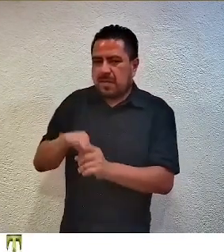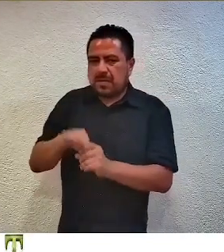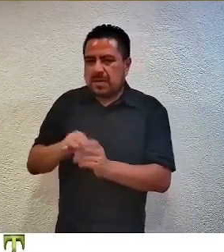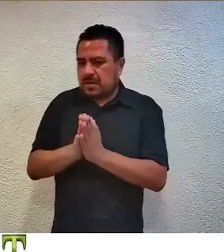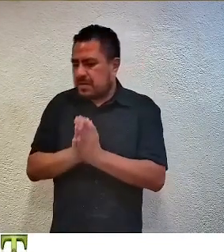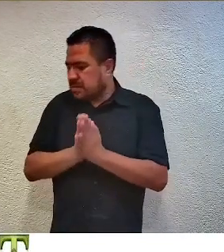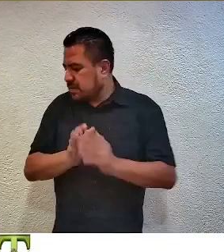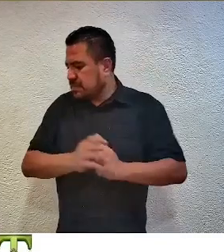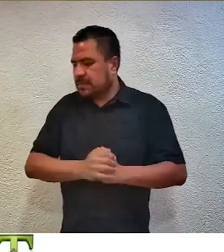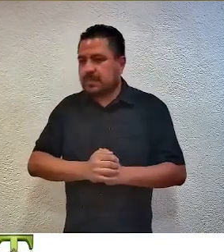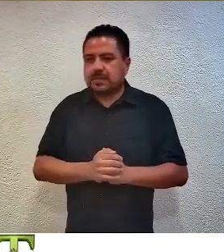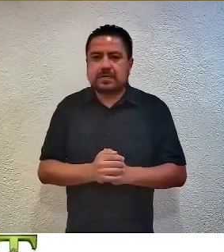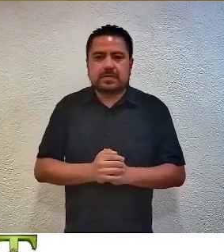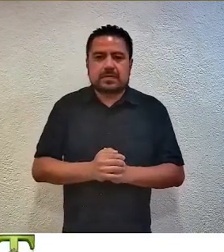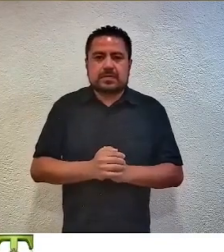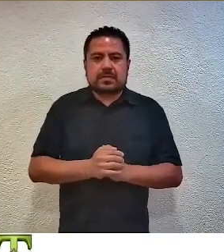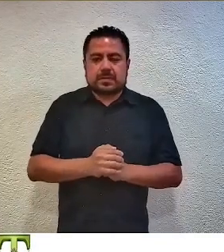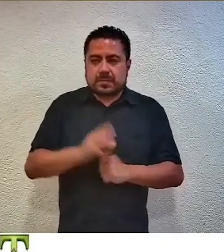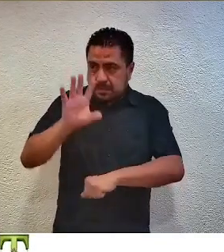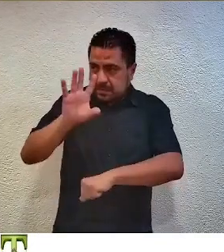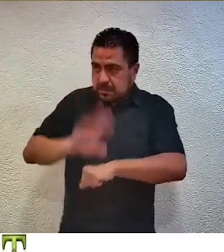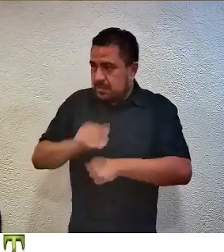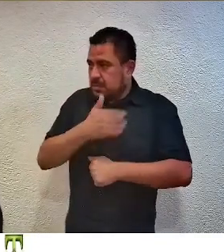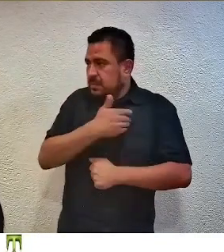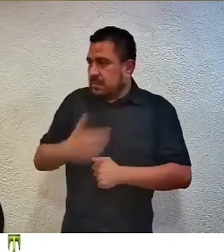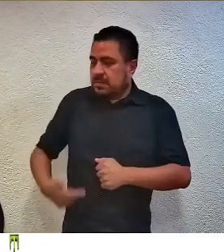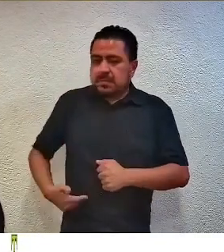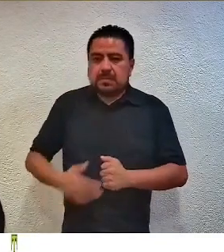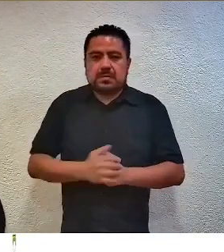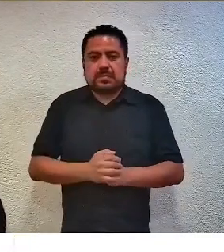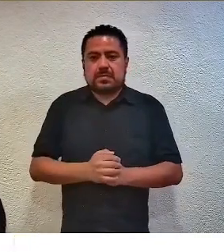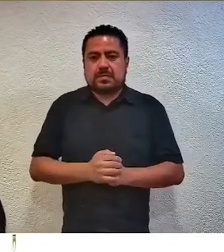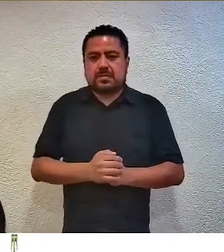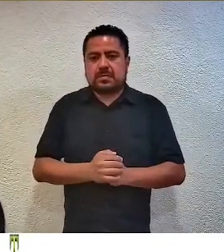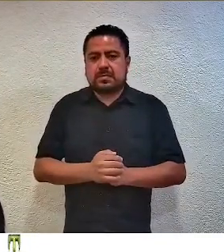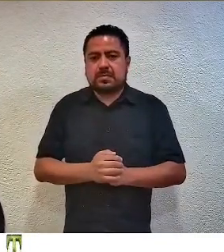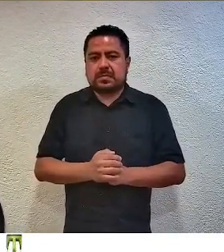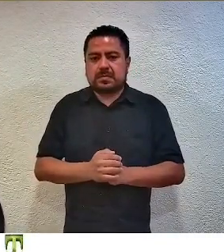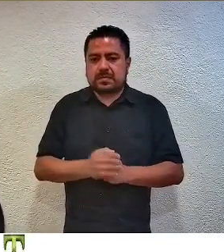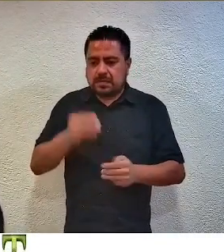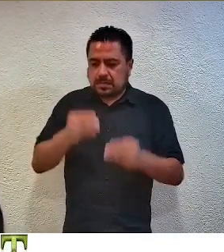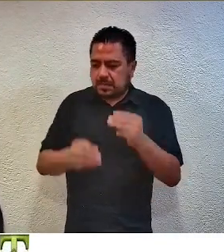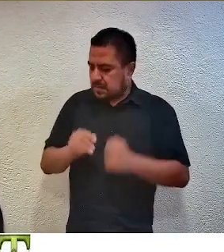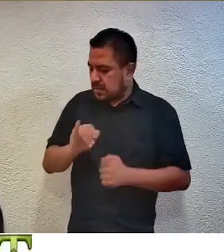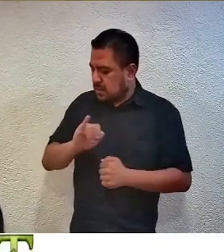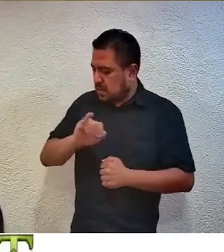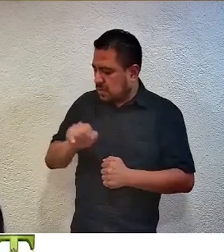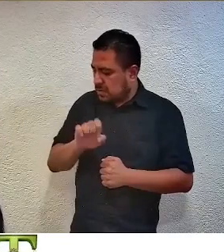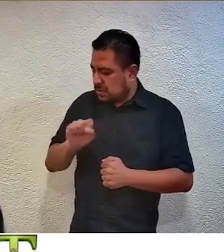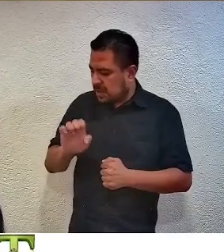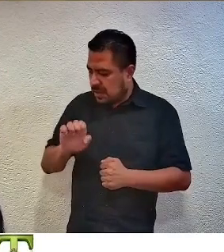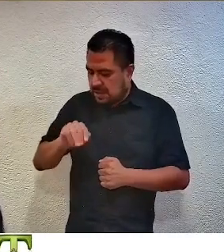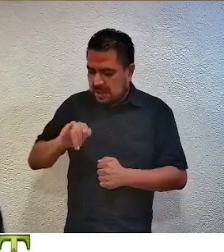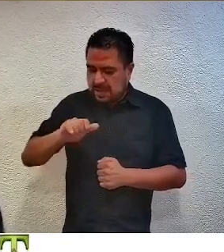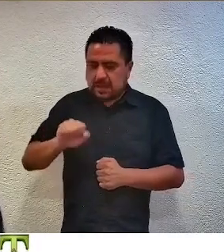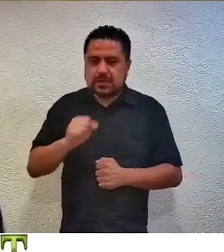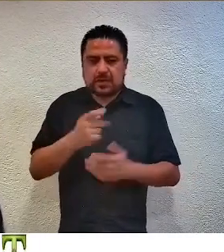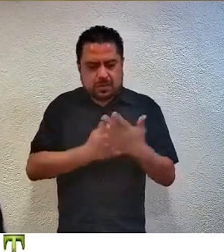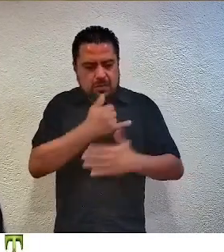favor. Con su autorización, magistrada presidenta. Magistrado José Inés Betancourt Salgado. Con el